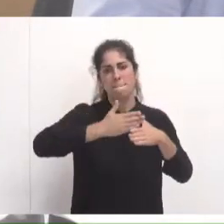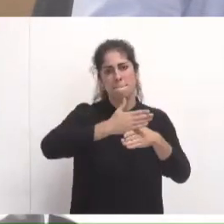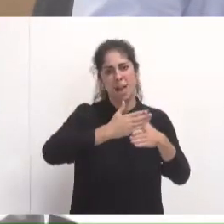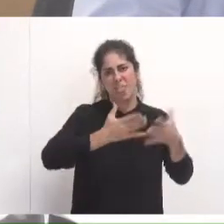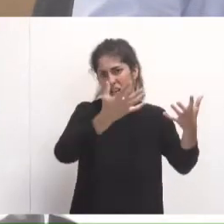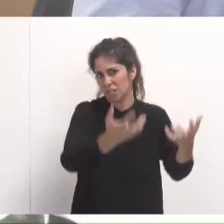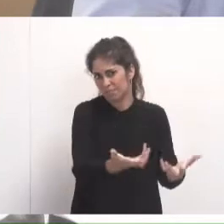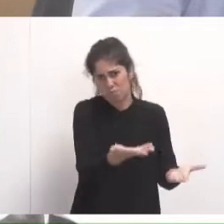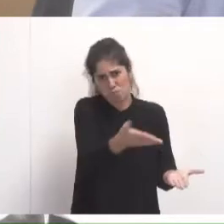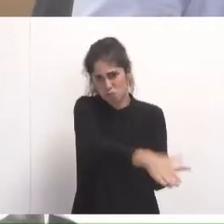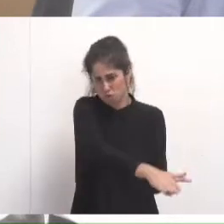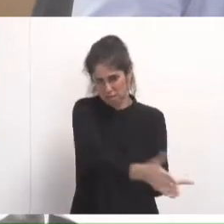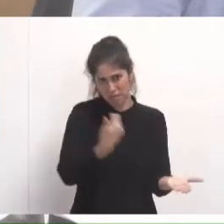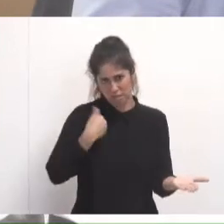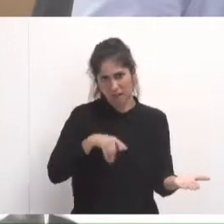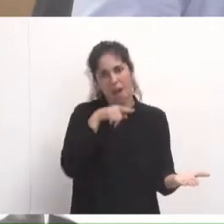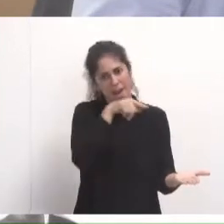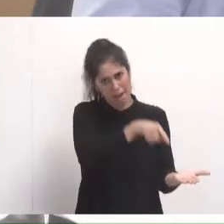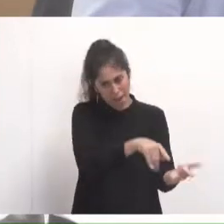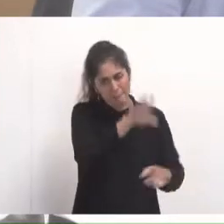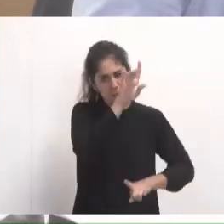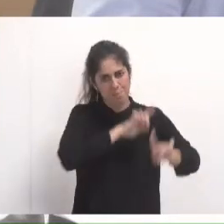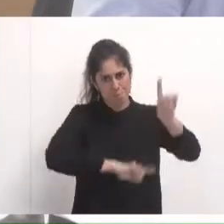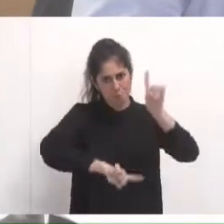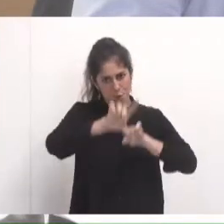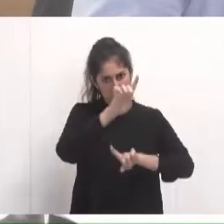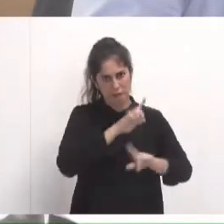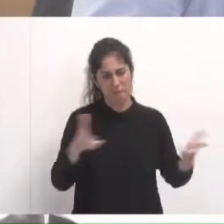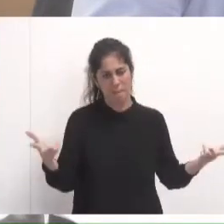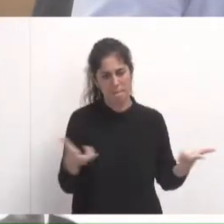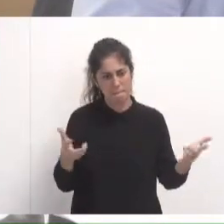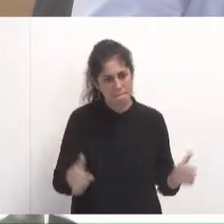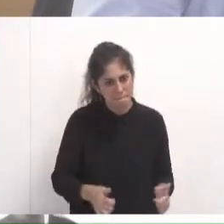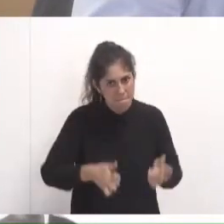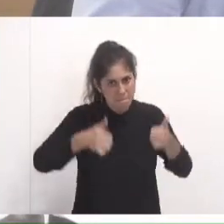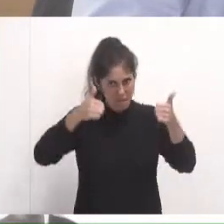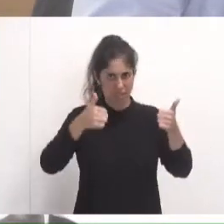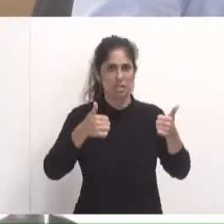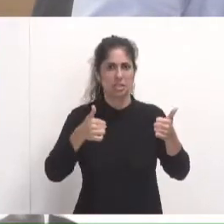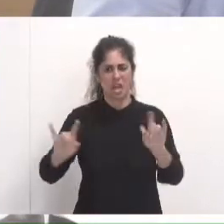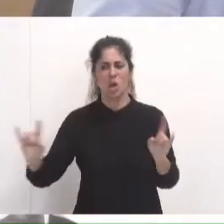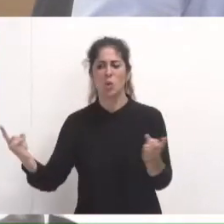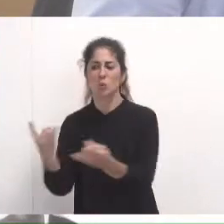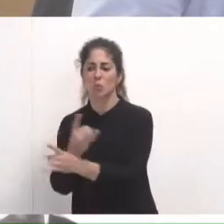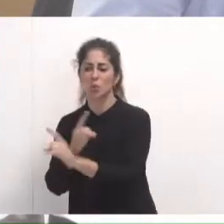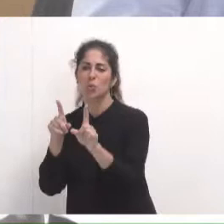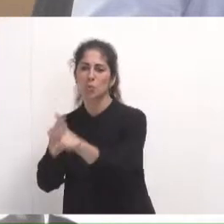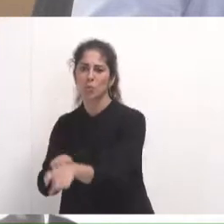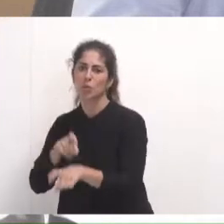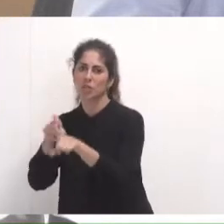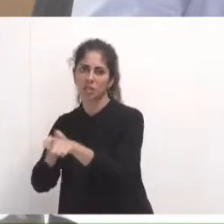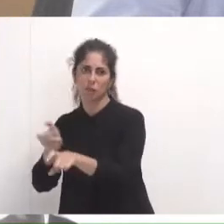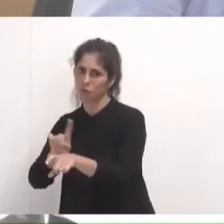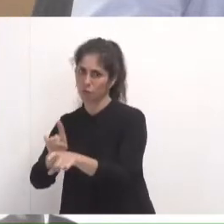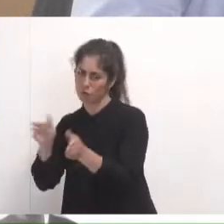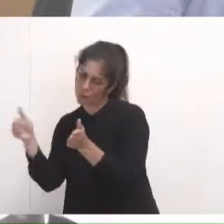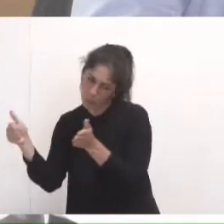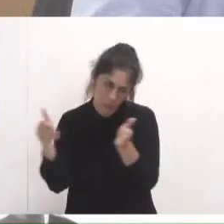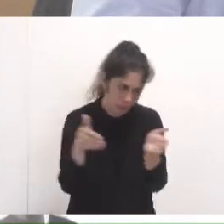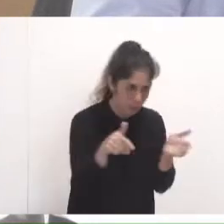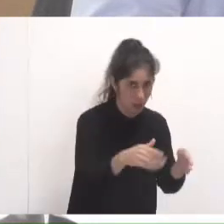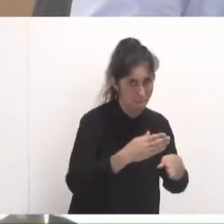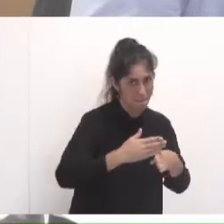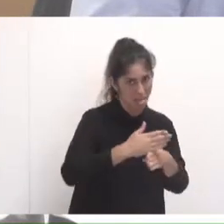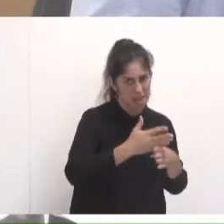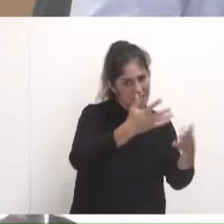podemos encontrar un mayor problema, o sea, más que en el cultivo, donde hay que tener en cuenta